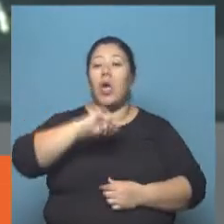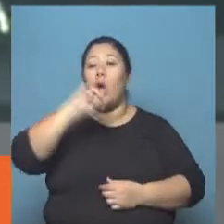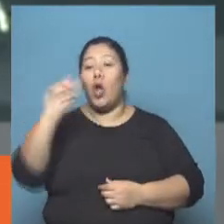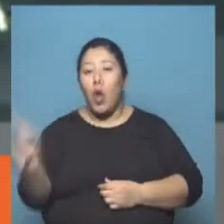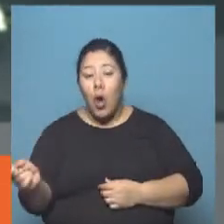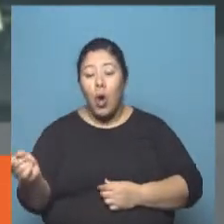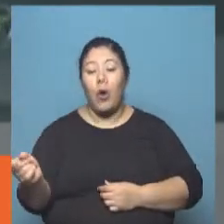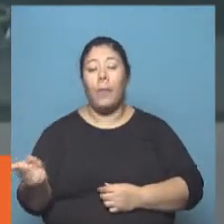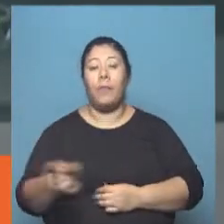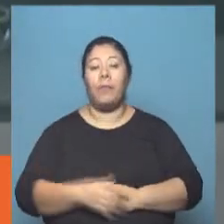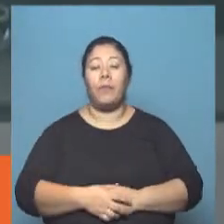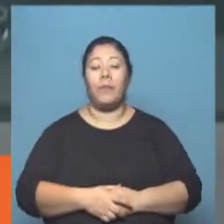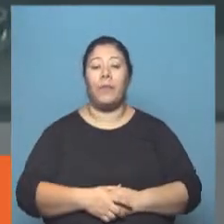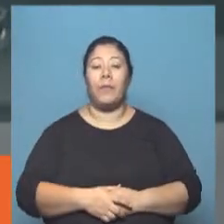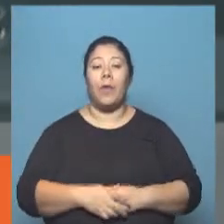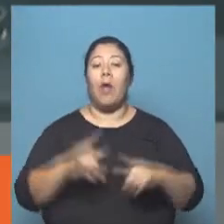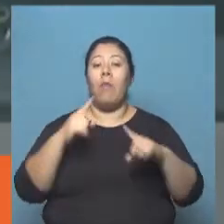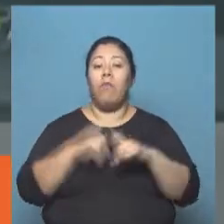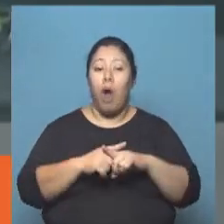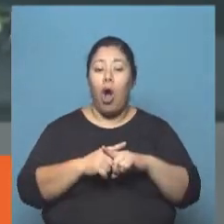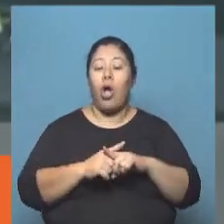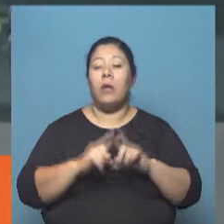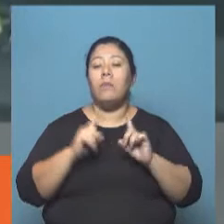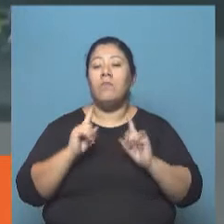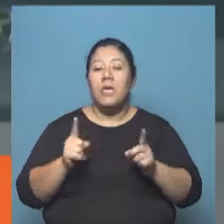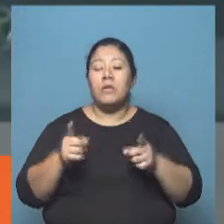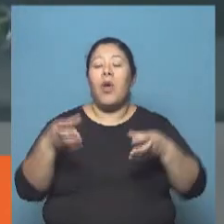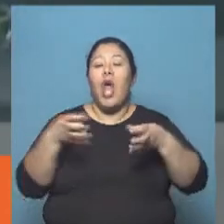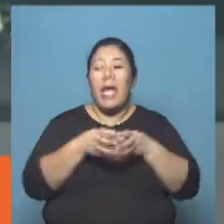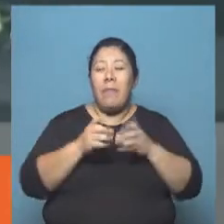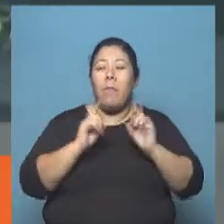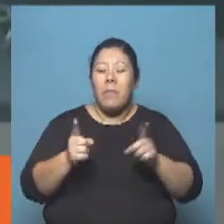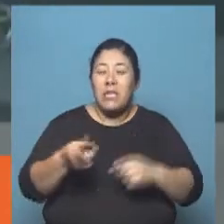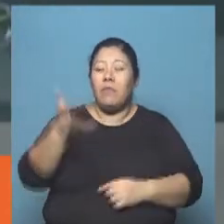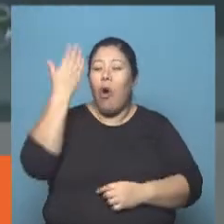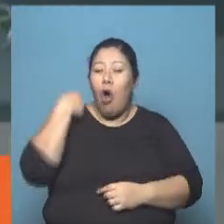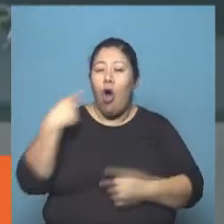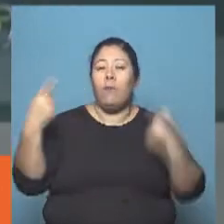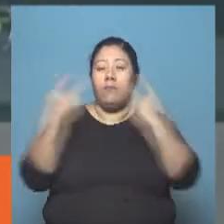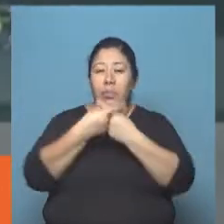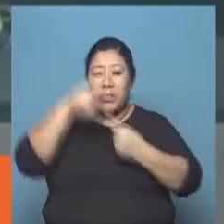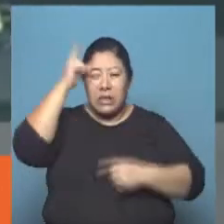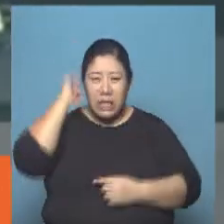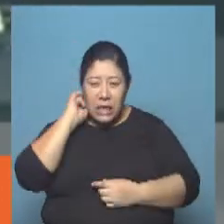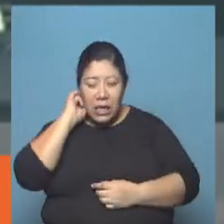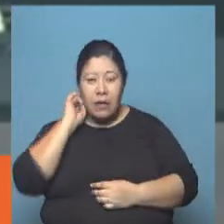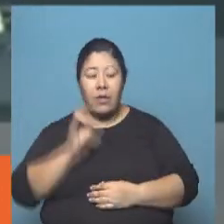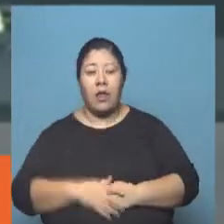los mismos de la previa del partido con Chile, evaluación del jugador, del médico y tu decisión final. No, en realidad